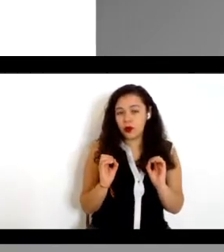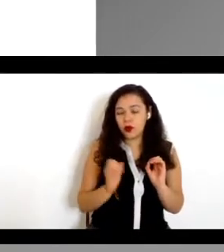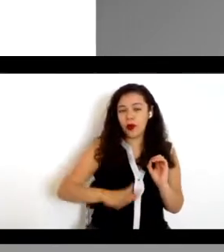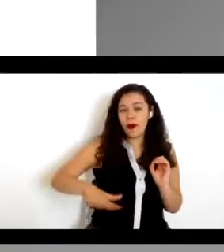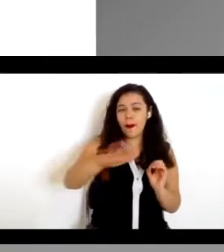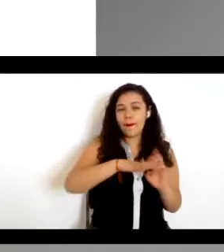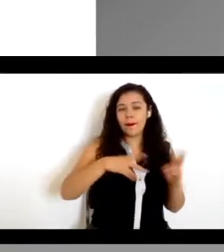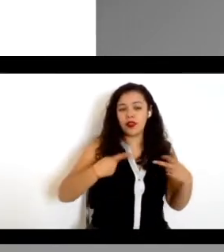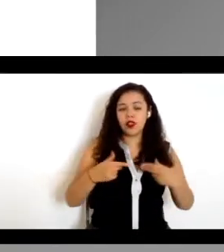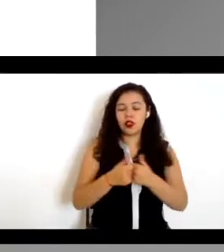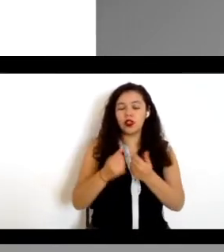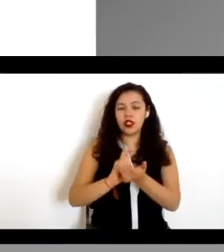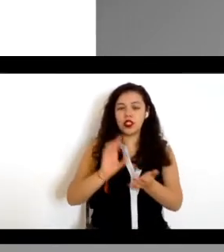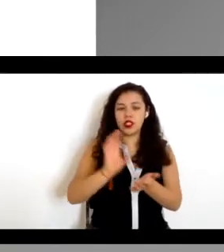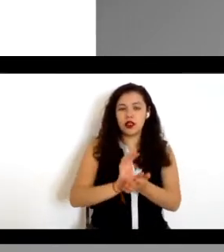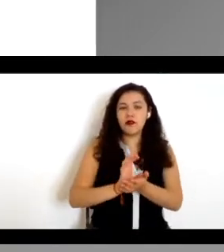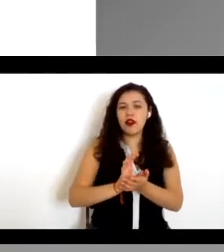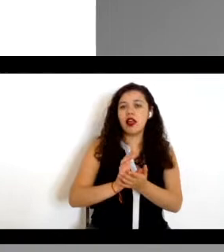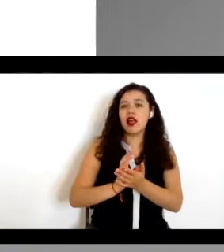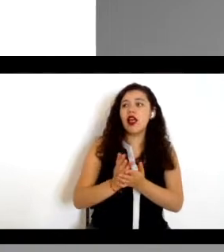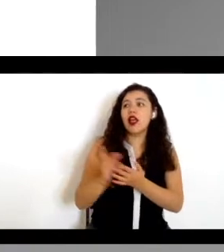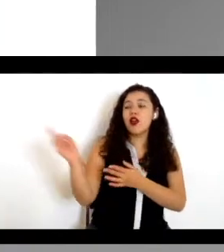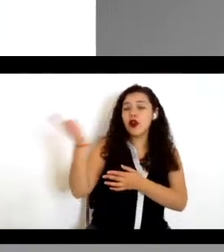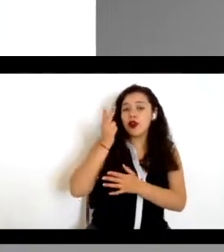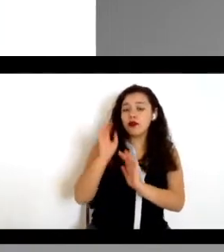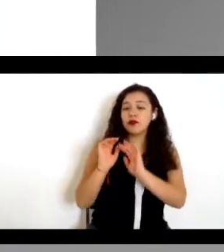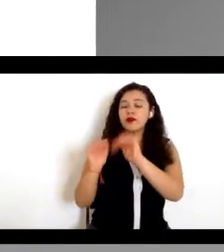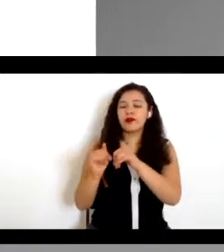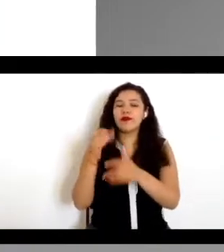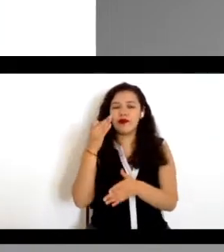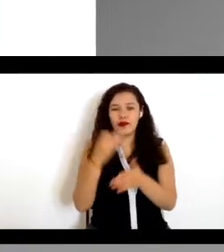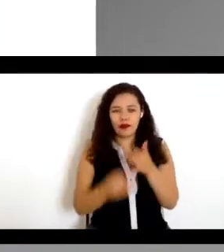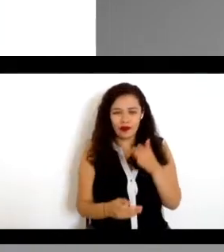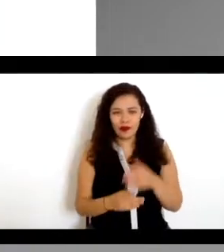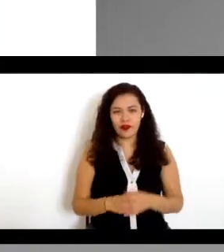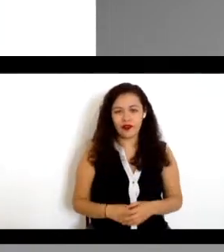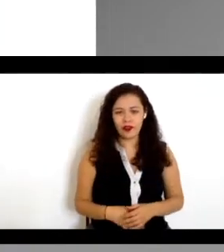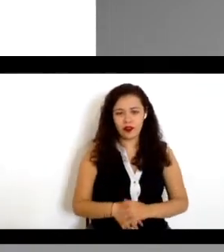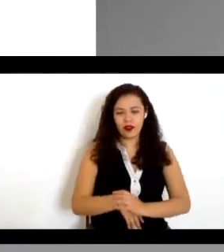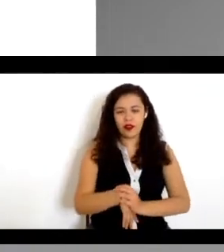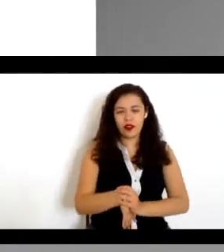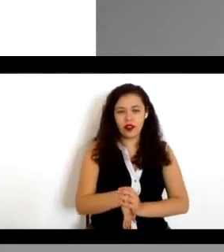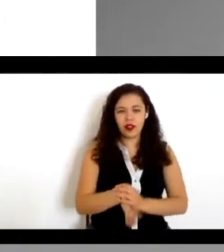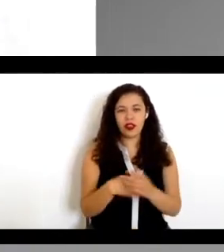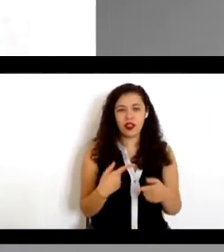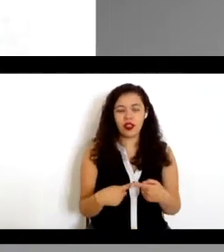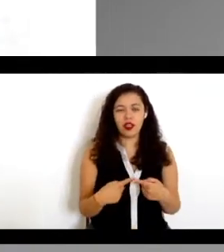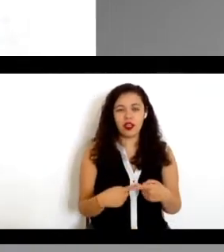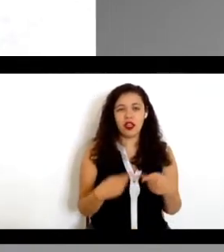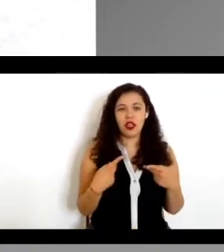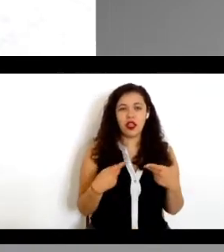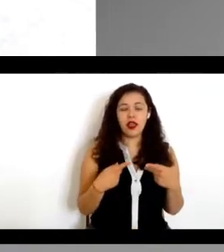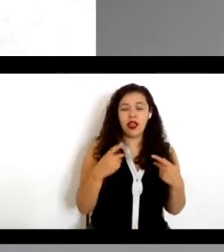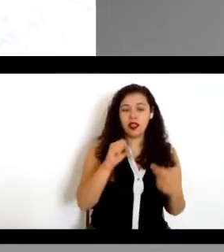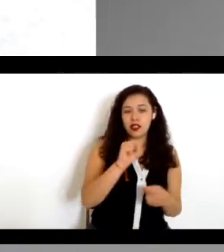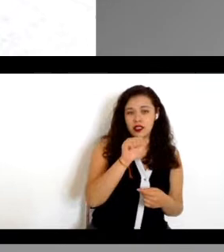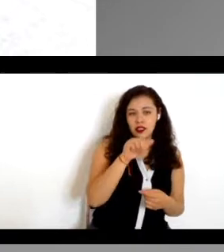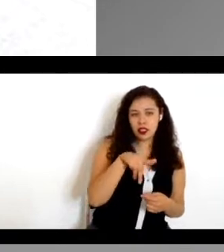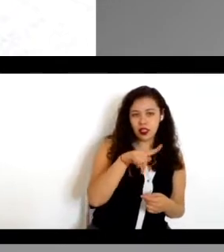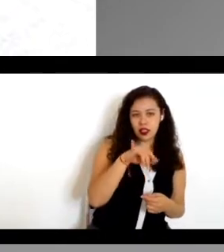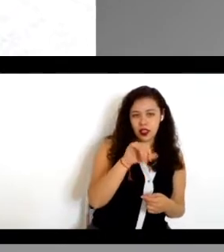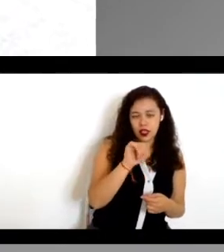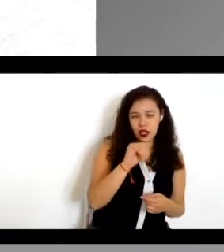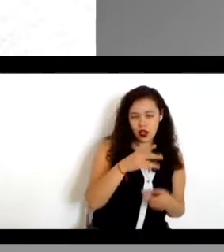discapacidad en la educación superior. Y eso es en lo que está trabajando Santiago como persona con discapacidad, vida independiente